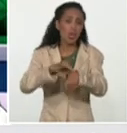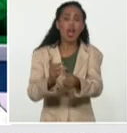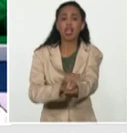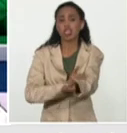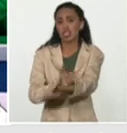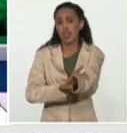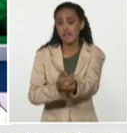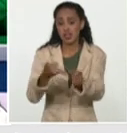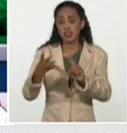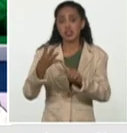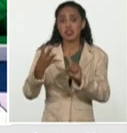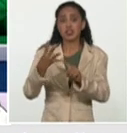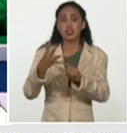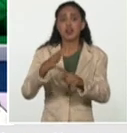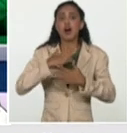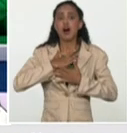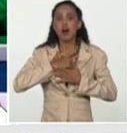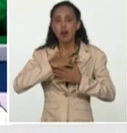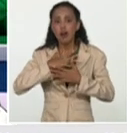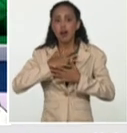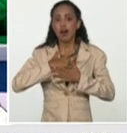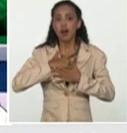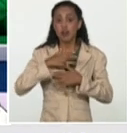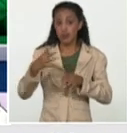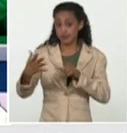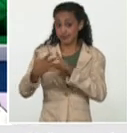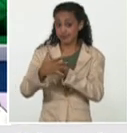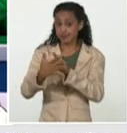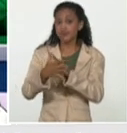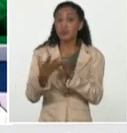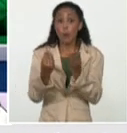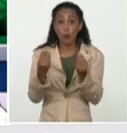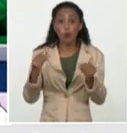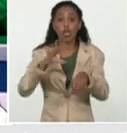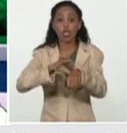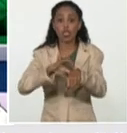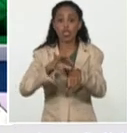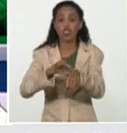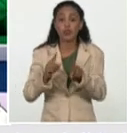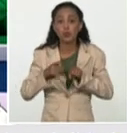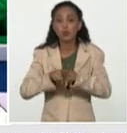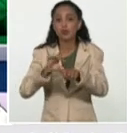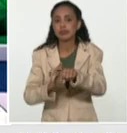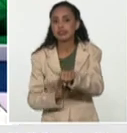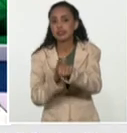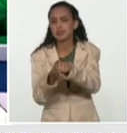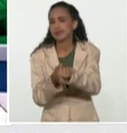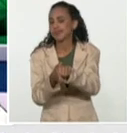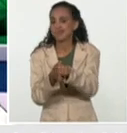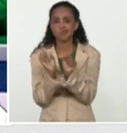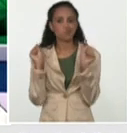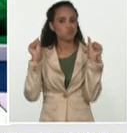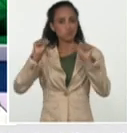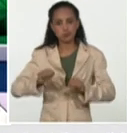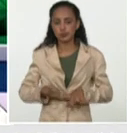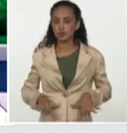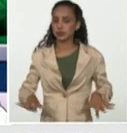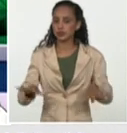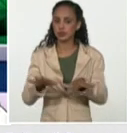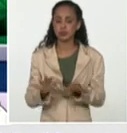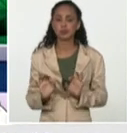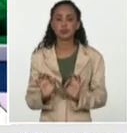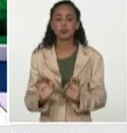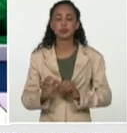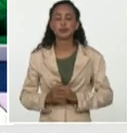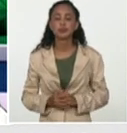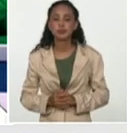bronquial, que realmente complicaban mucho el pronóstico de esta paciente. Una paciente